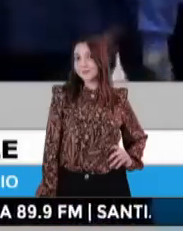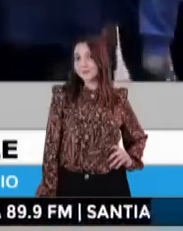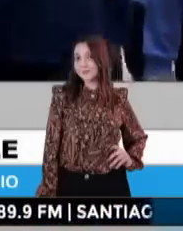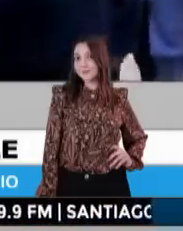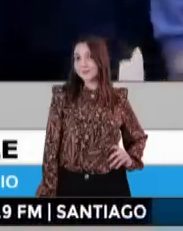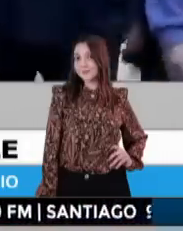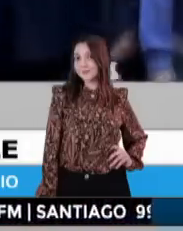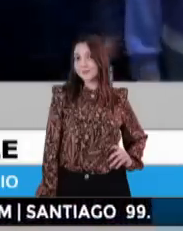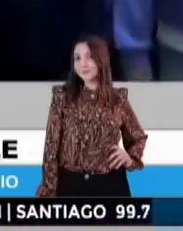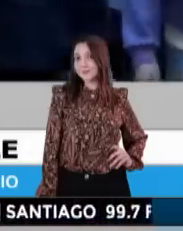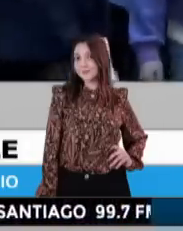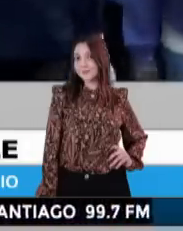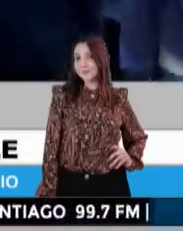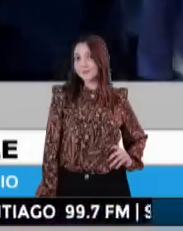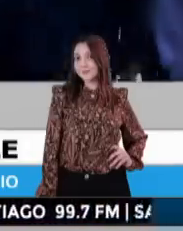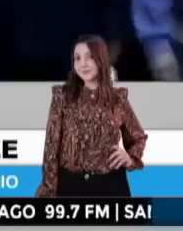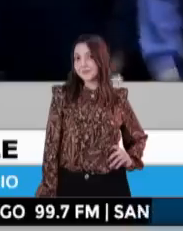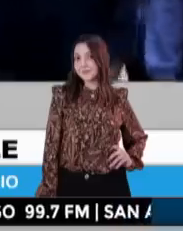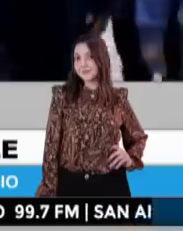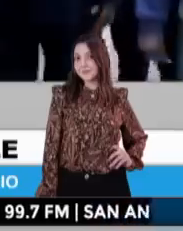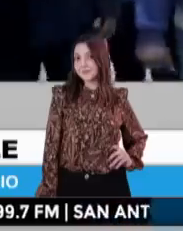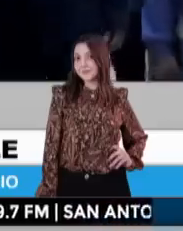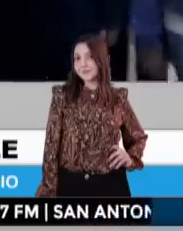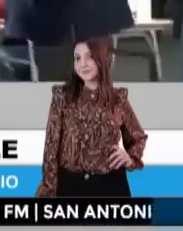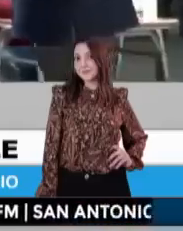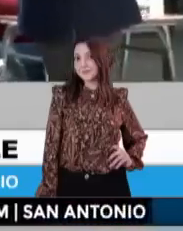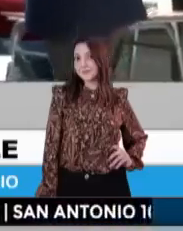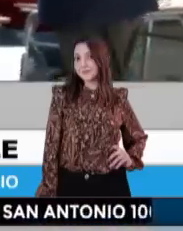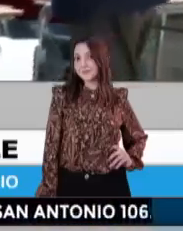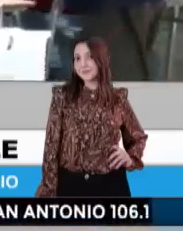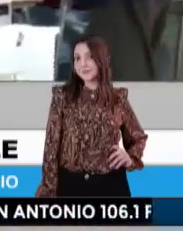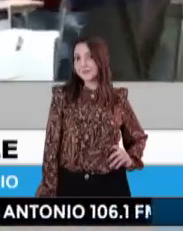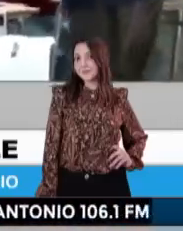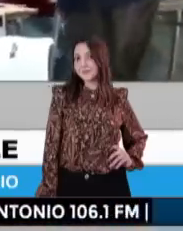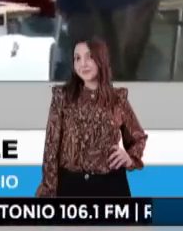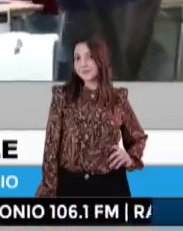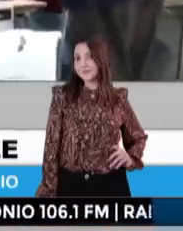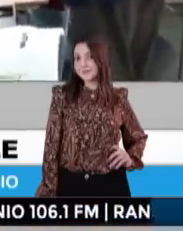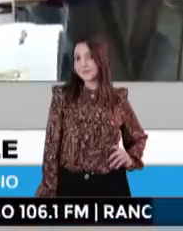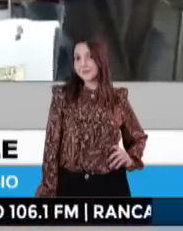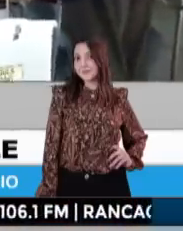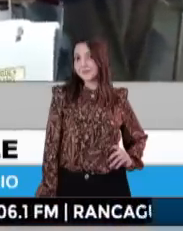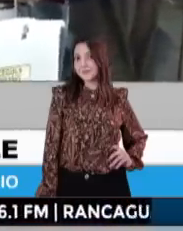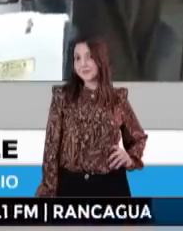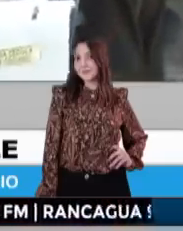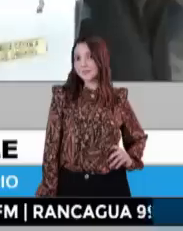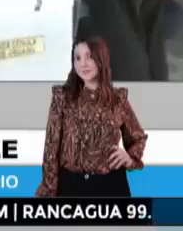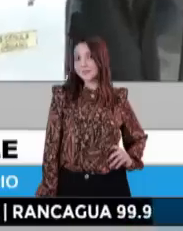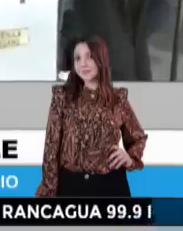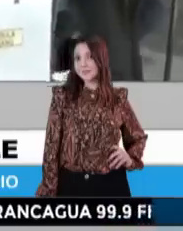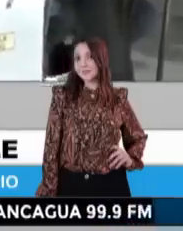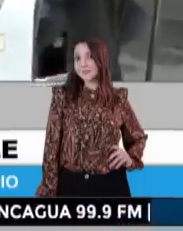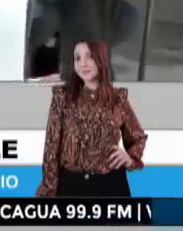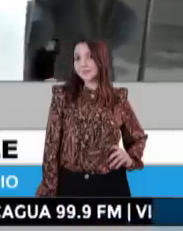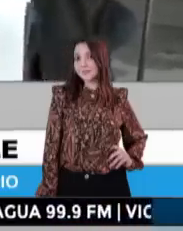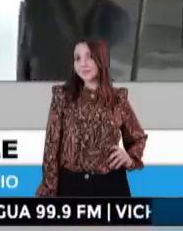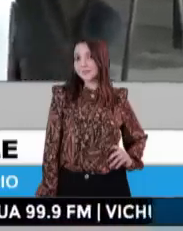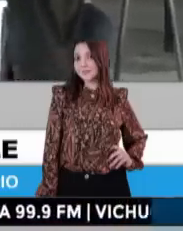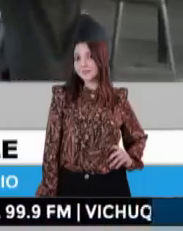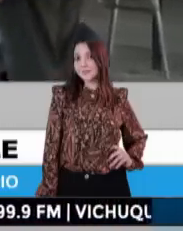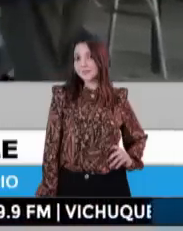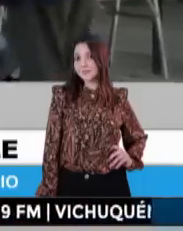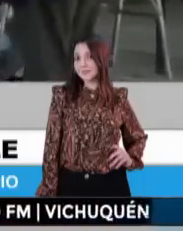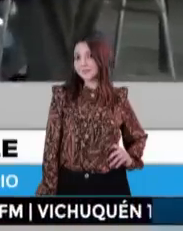nadie. Bueno, el Partido Comunista lo ha negado un poco, pero de lo que estoy seguro es que antes de eso hay que aprobar la nueva constitución, etcétera, y fue muy,